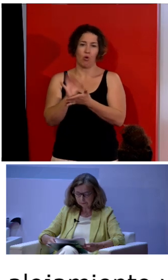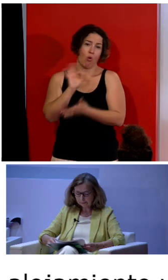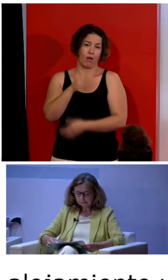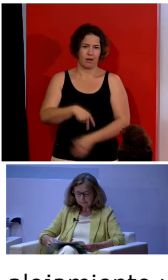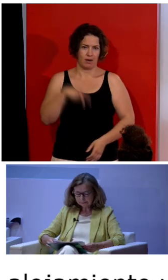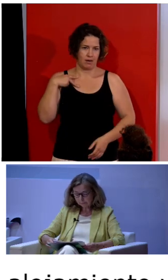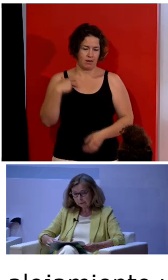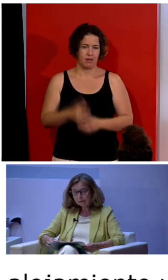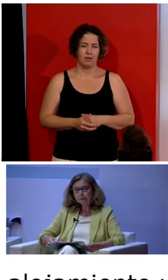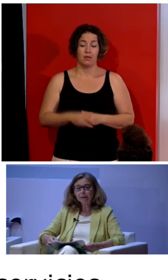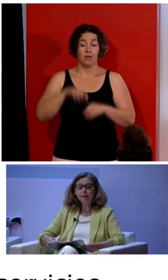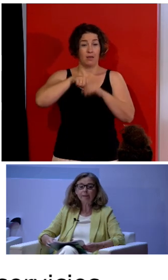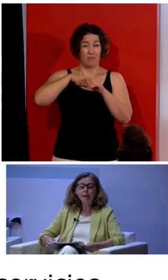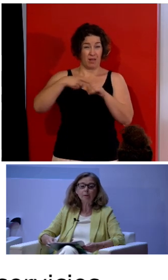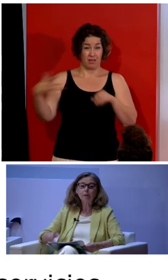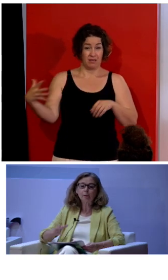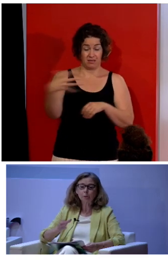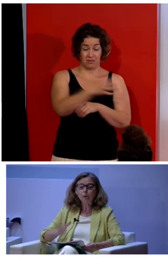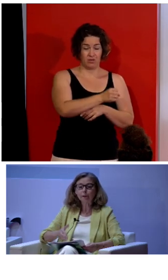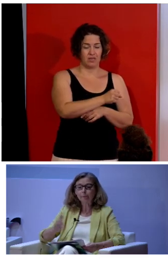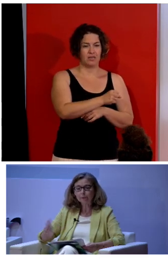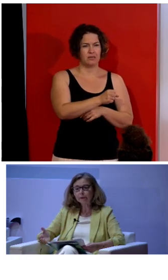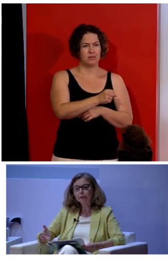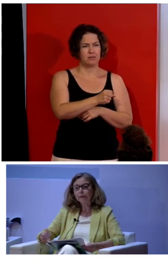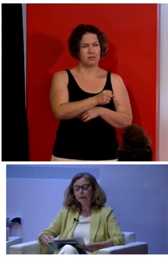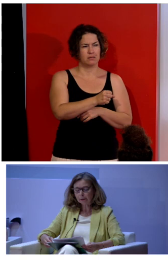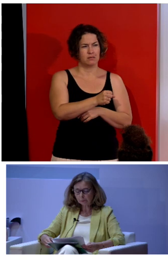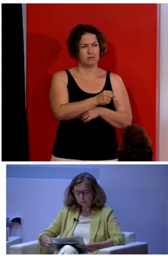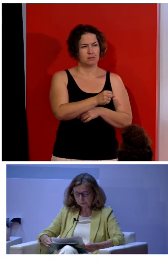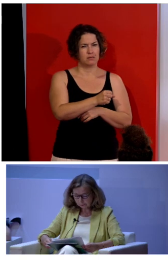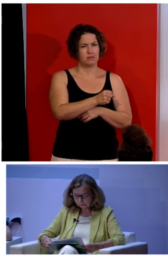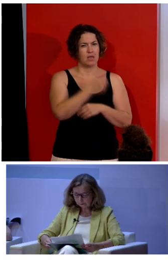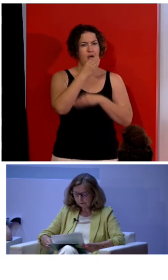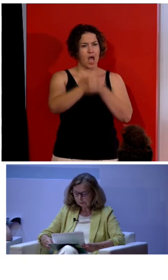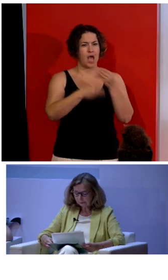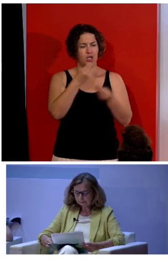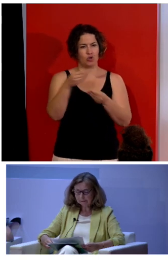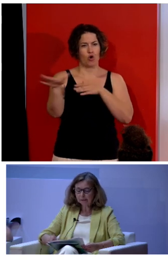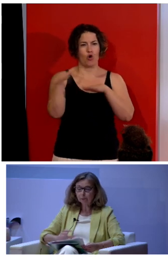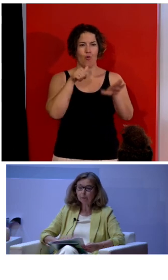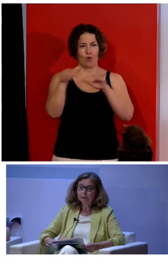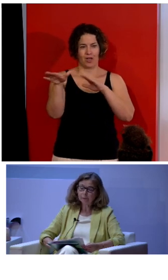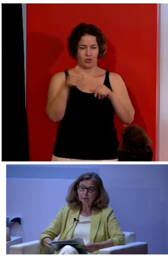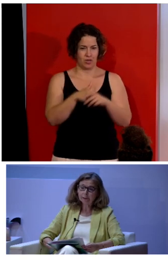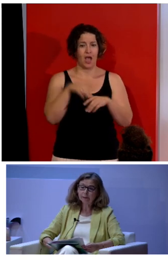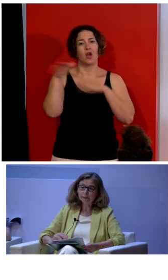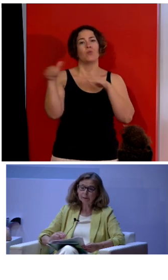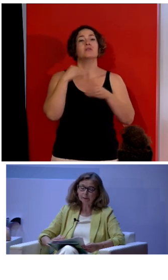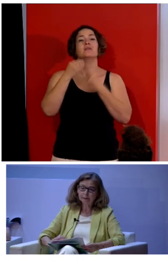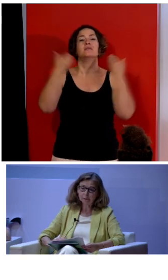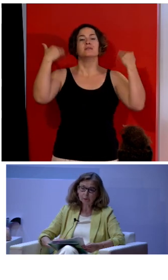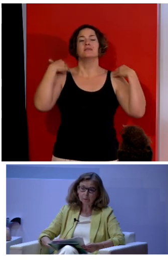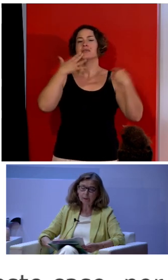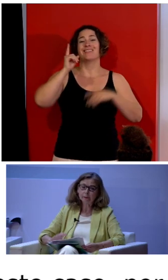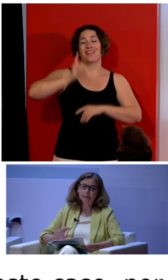generales. Dichas plazas han realizado sus correspondientes convocatorias, en este caso por la Dirección General